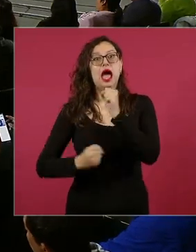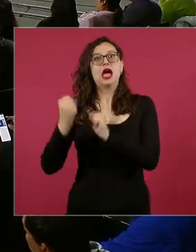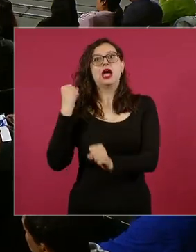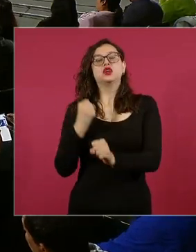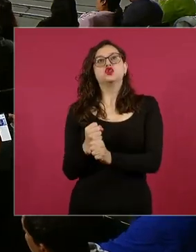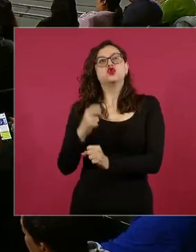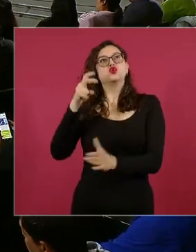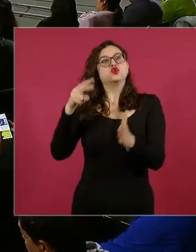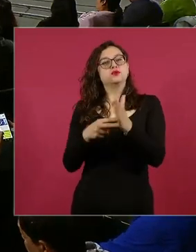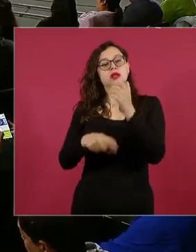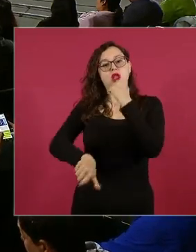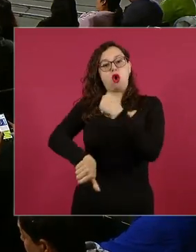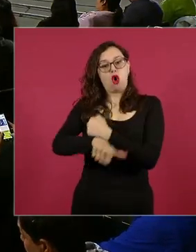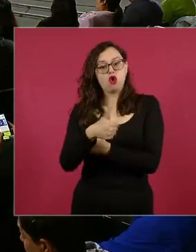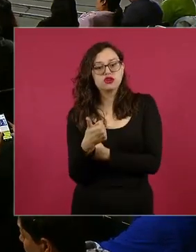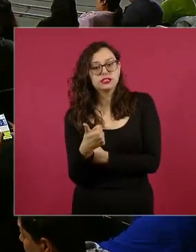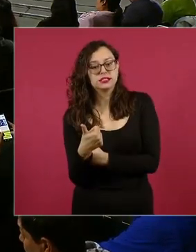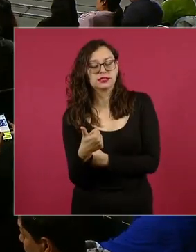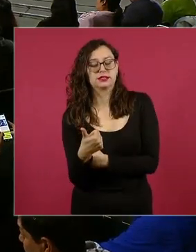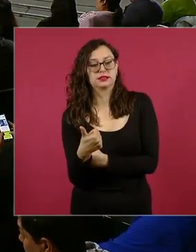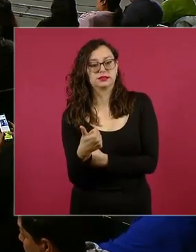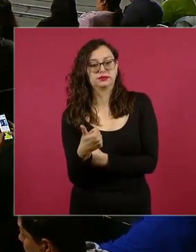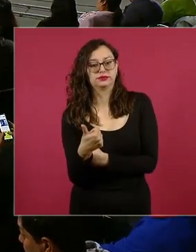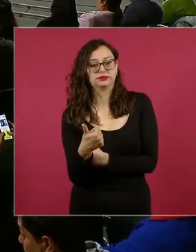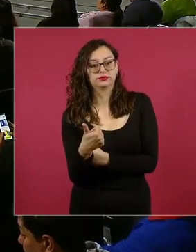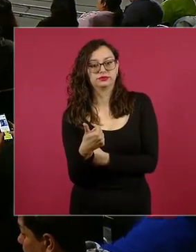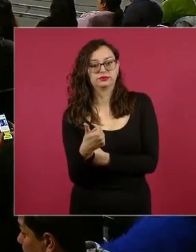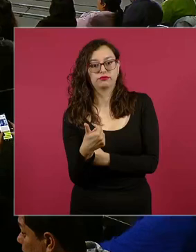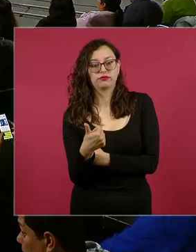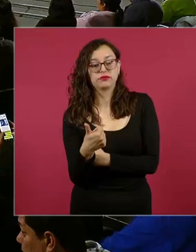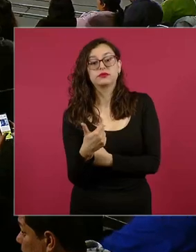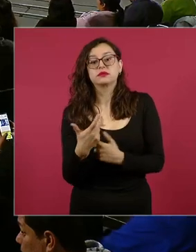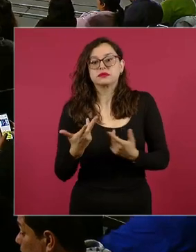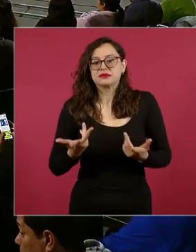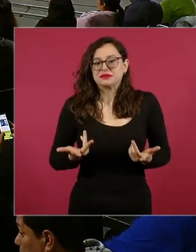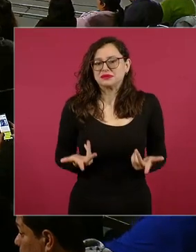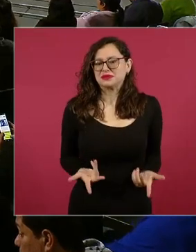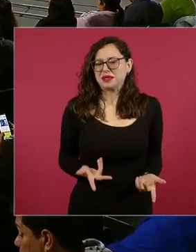2011 en que hubieron